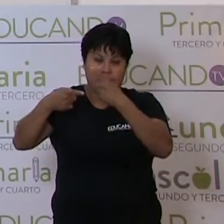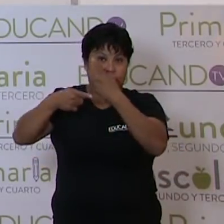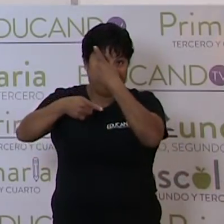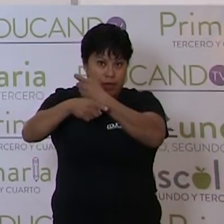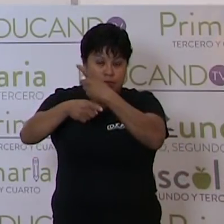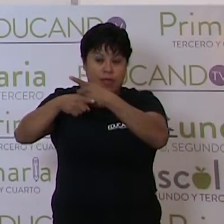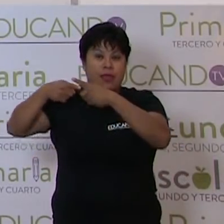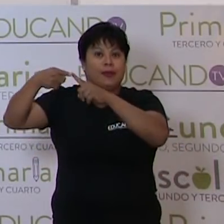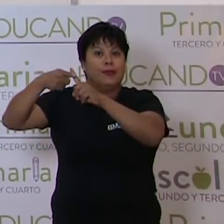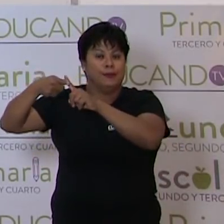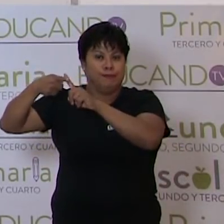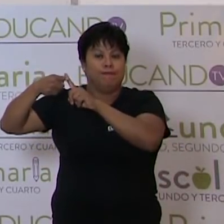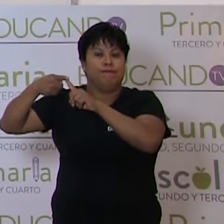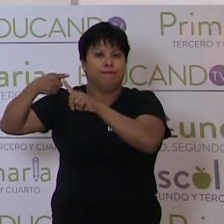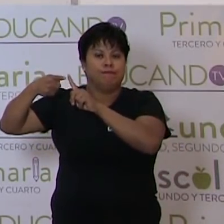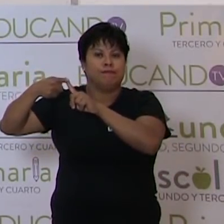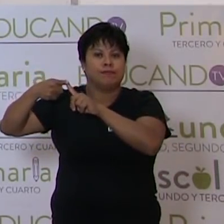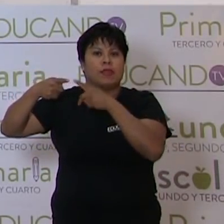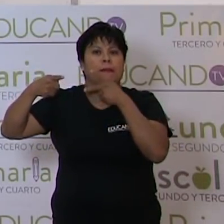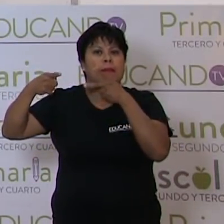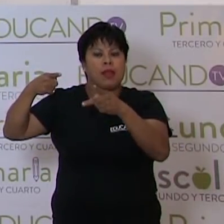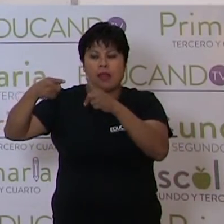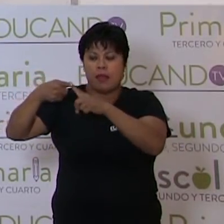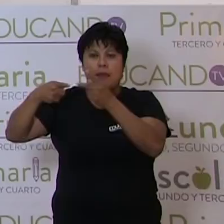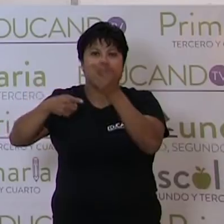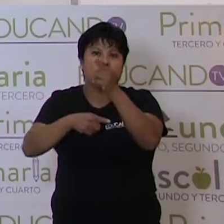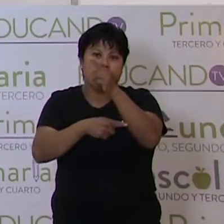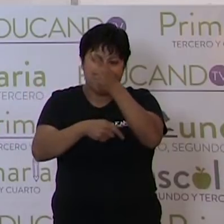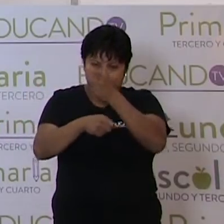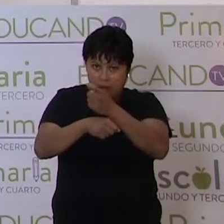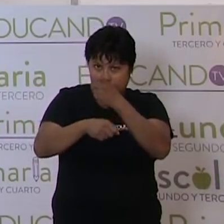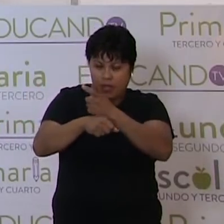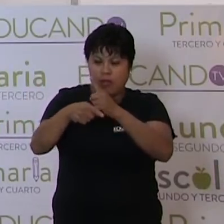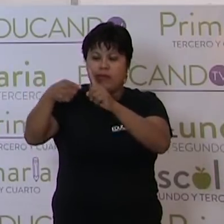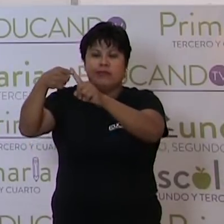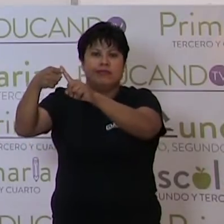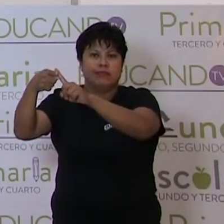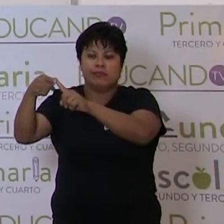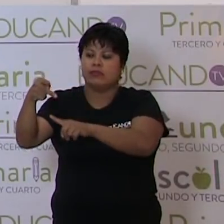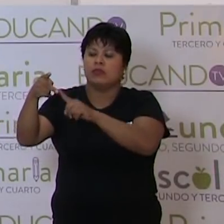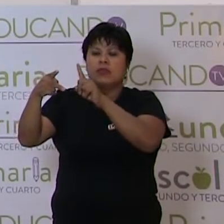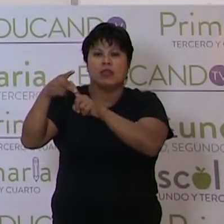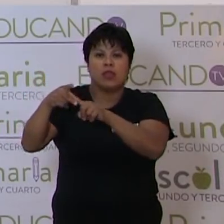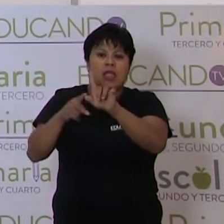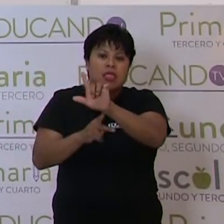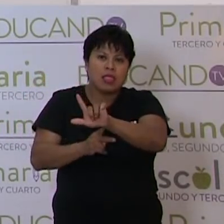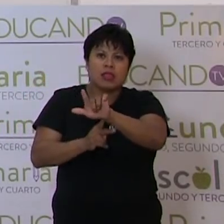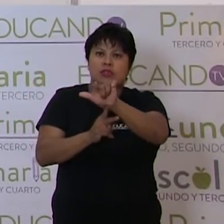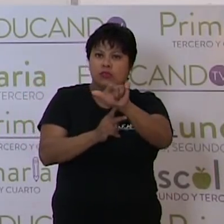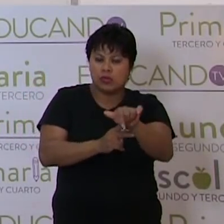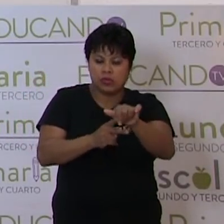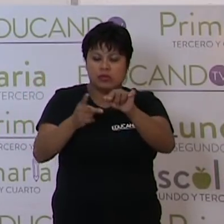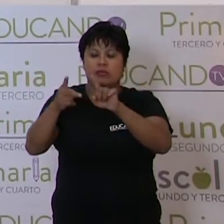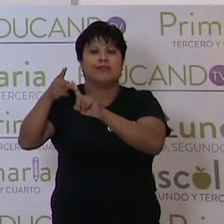Primero, la palabra primero, la palabra después